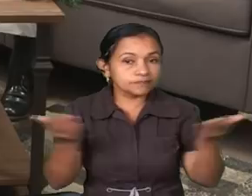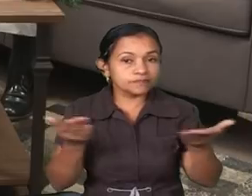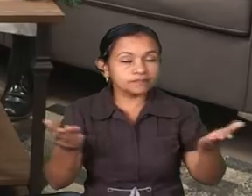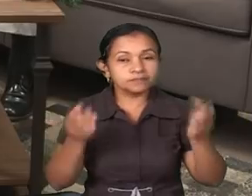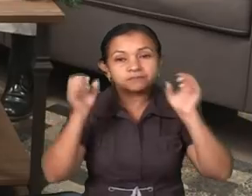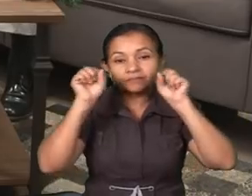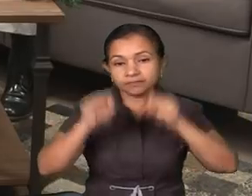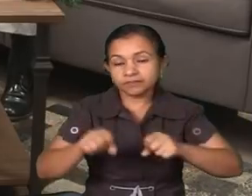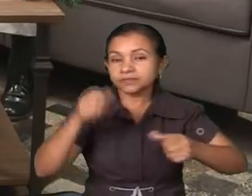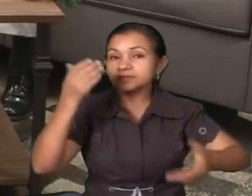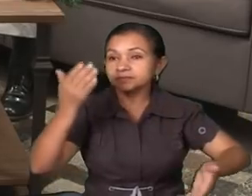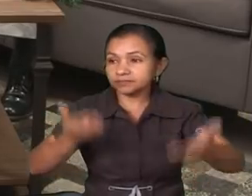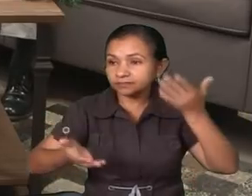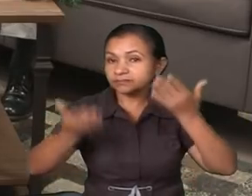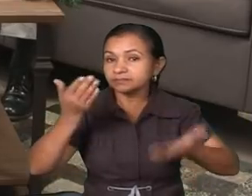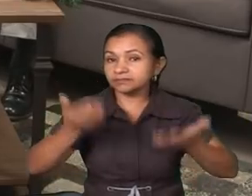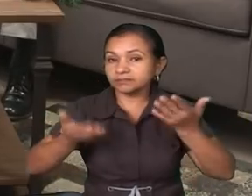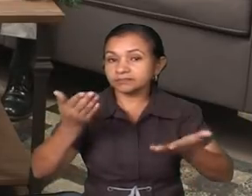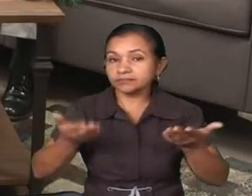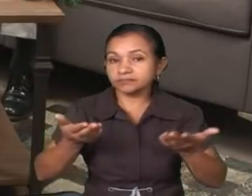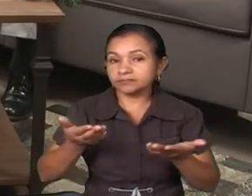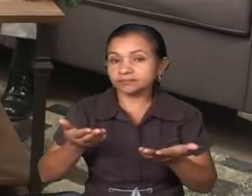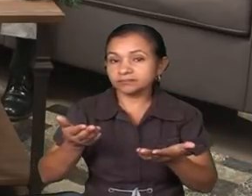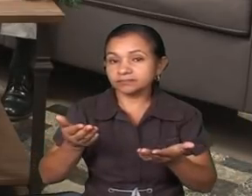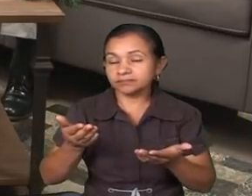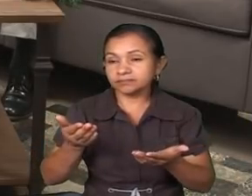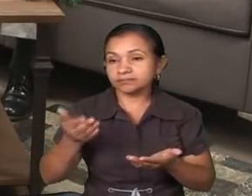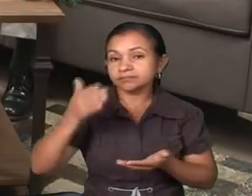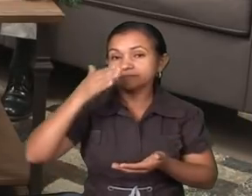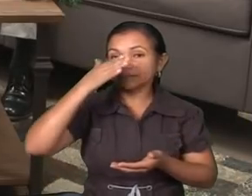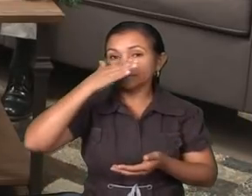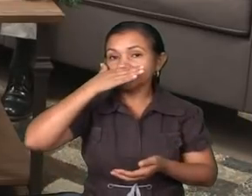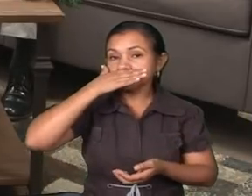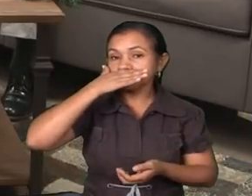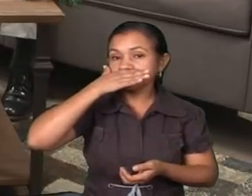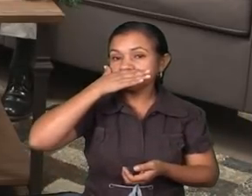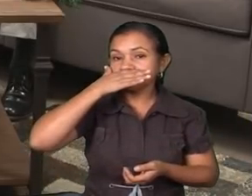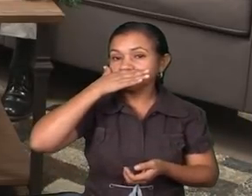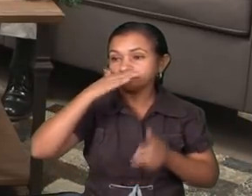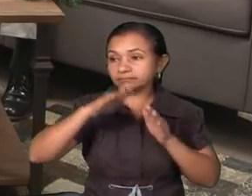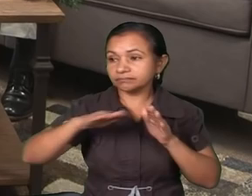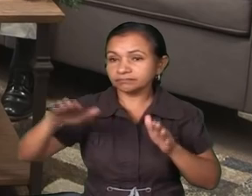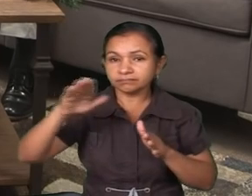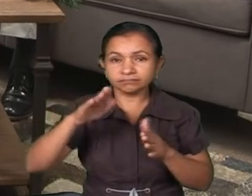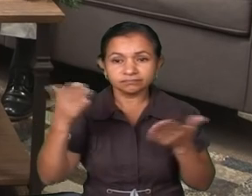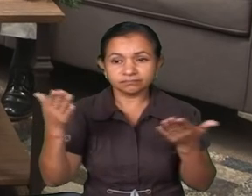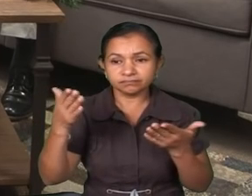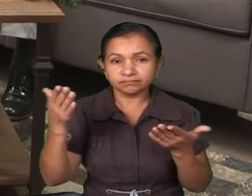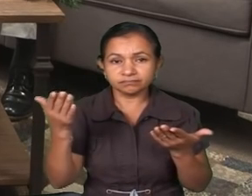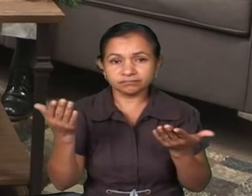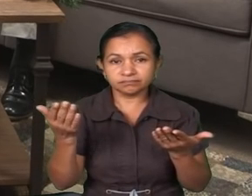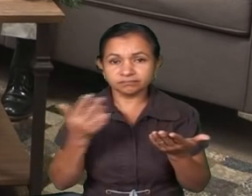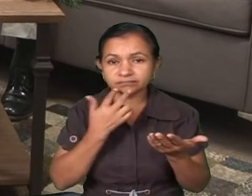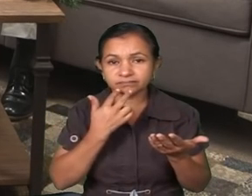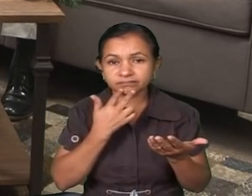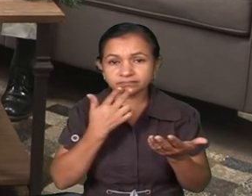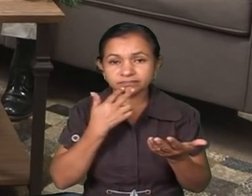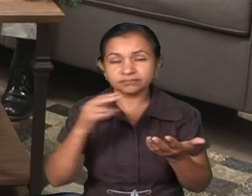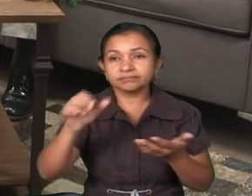obedece a aquella máxima sandinista. No hay amo extranjero sin sirviente